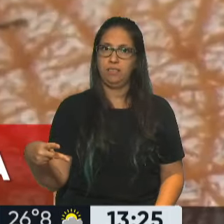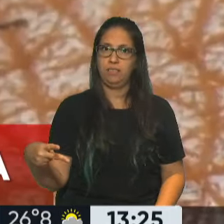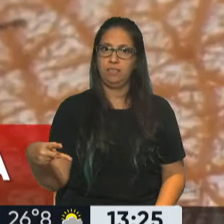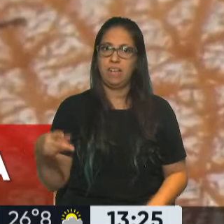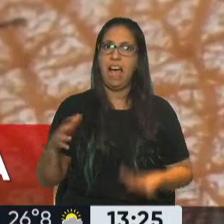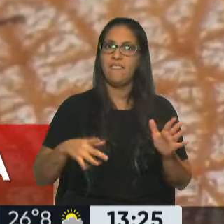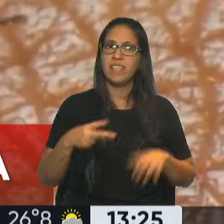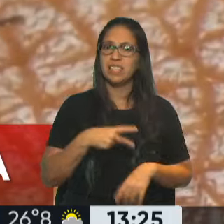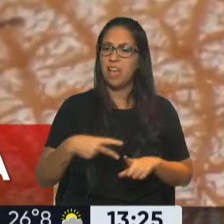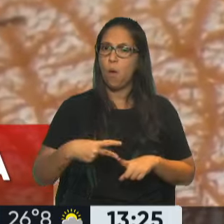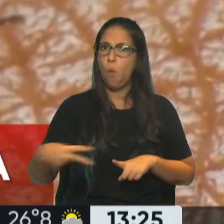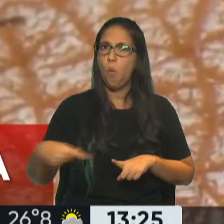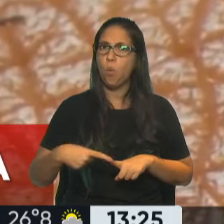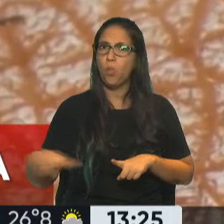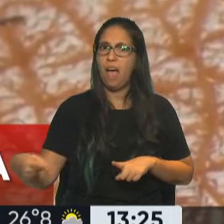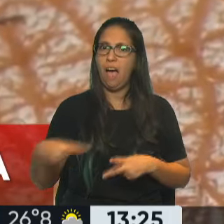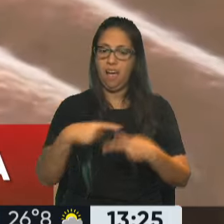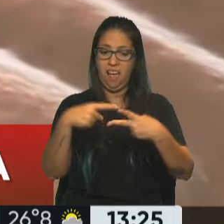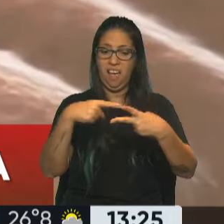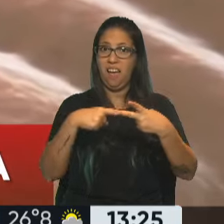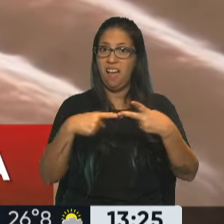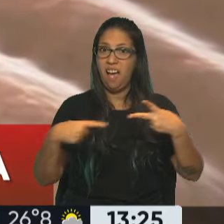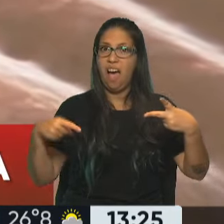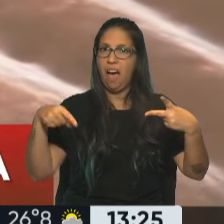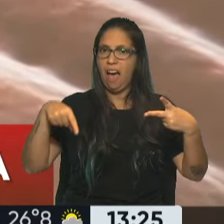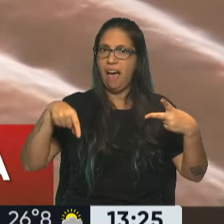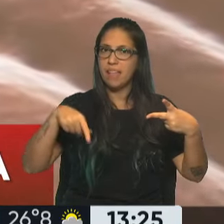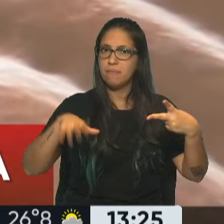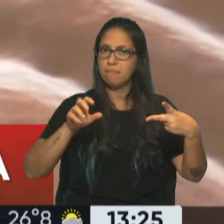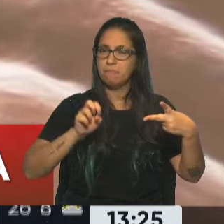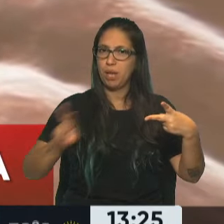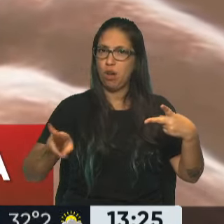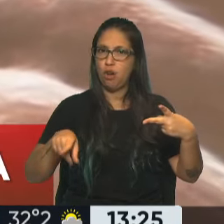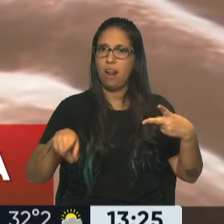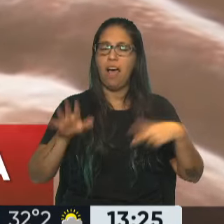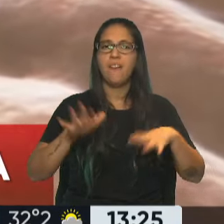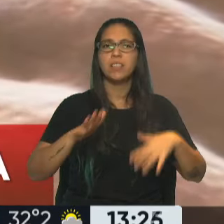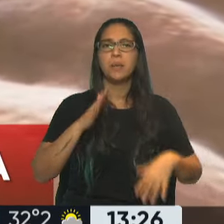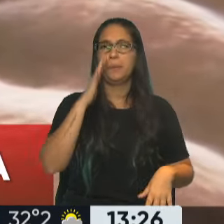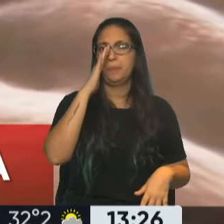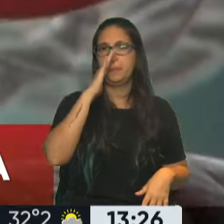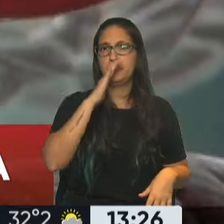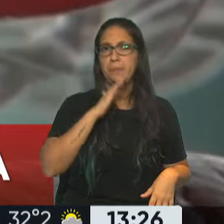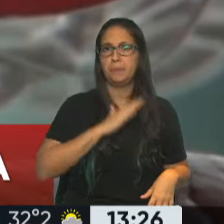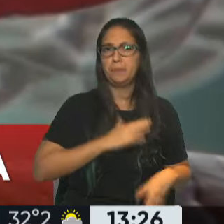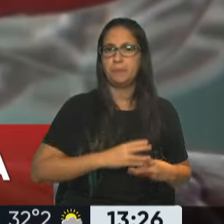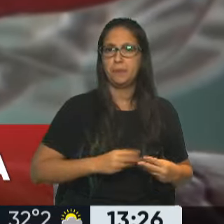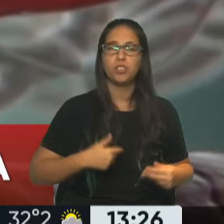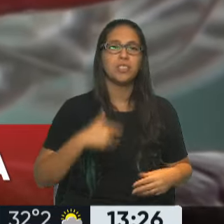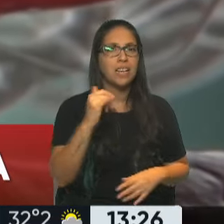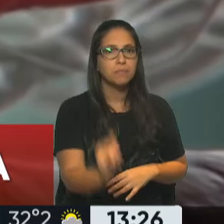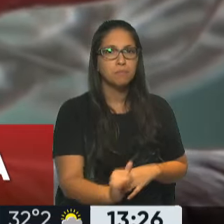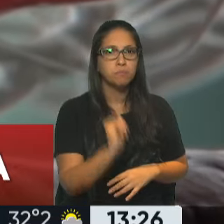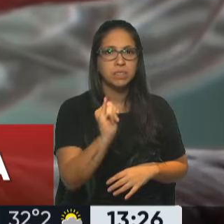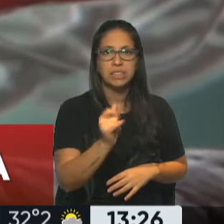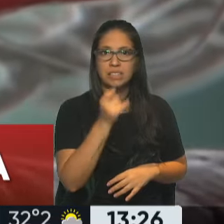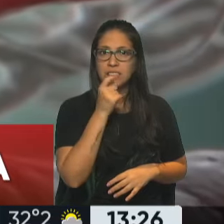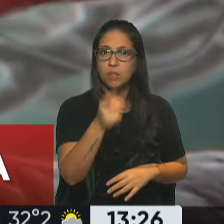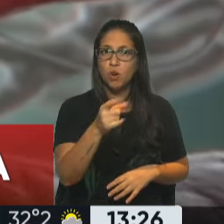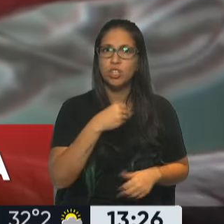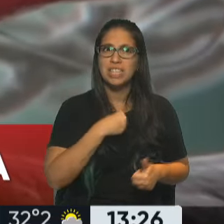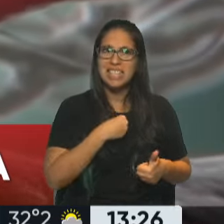segunda semana empiezan a aparecer los cuadros más severos. Por eso uno le da pautas al paciente, si tiene este síntoma,